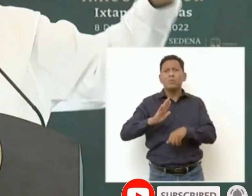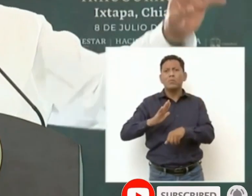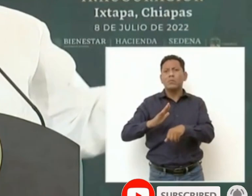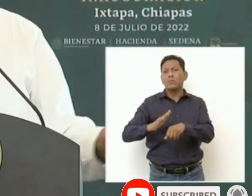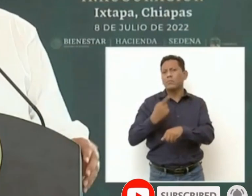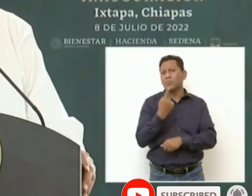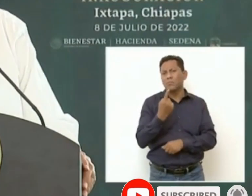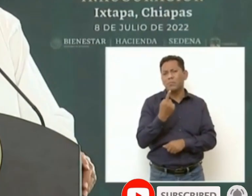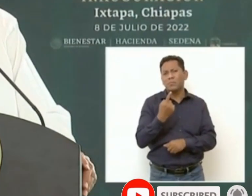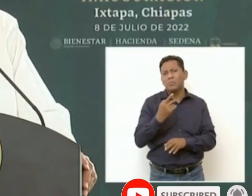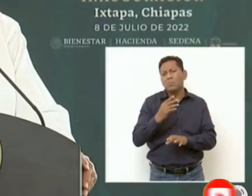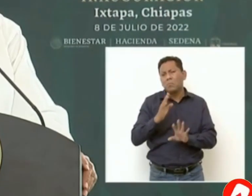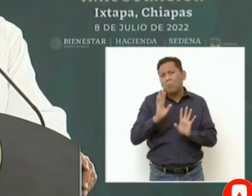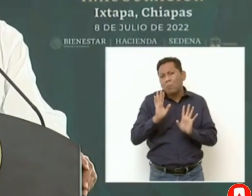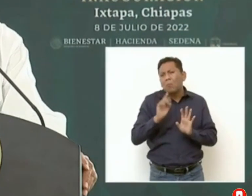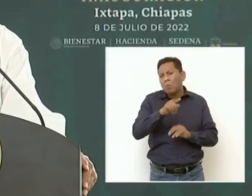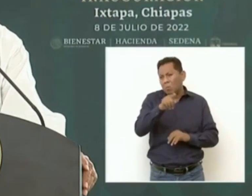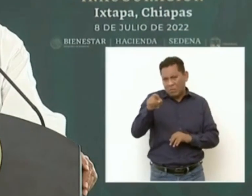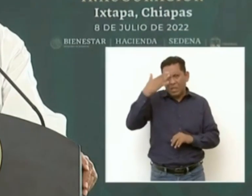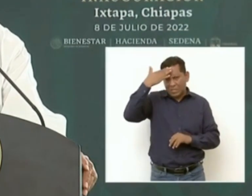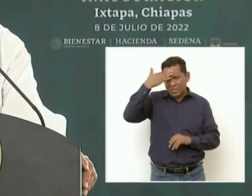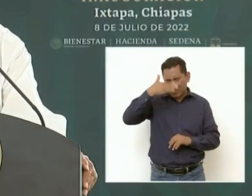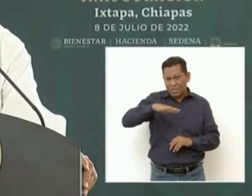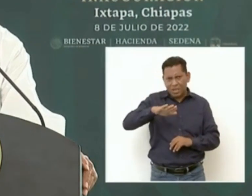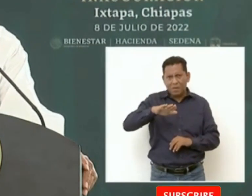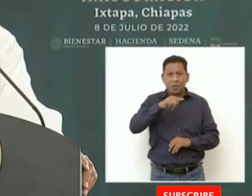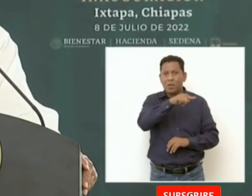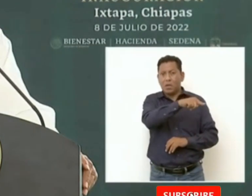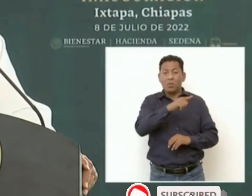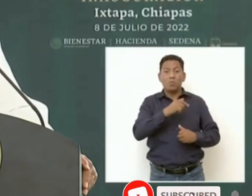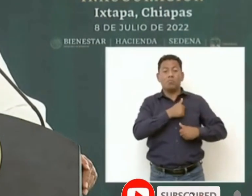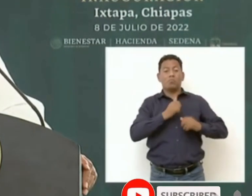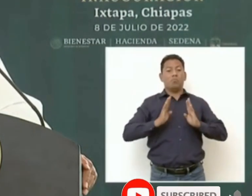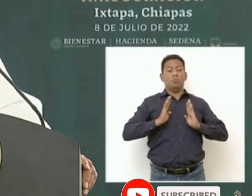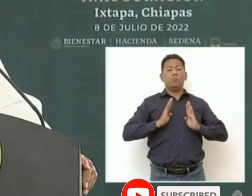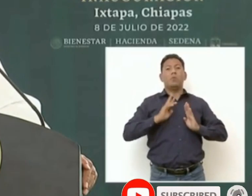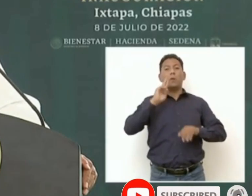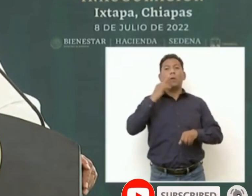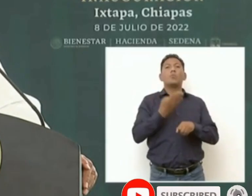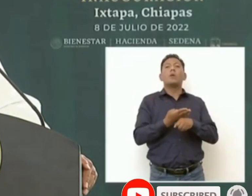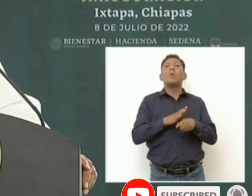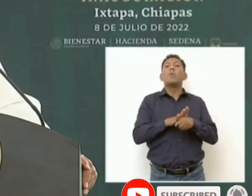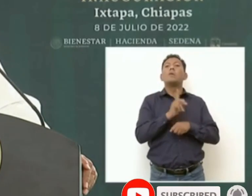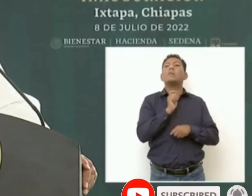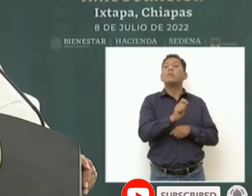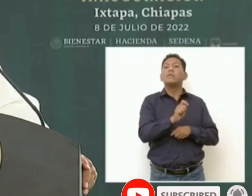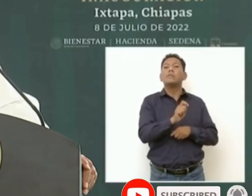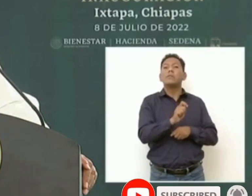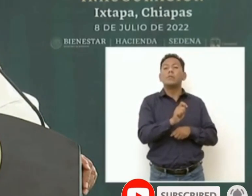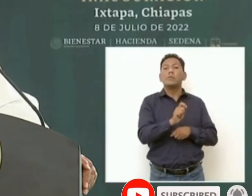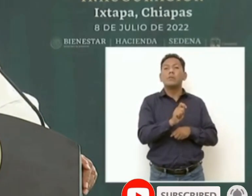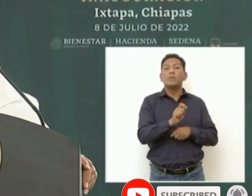porque cualquiera sabe que el ejército se hace cargo de la